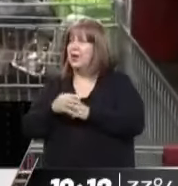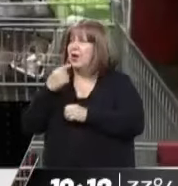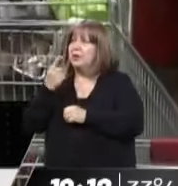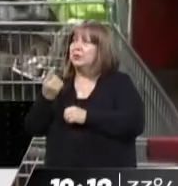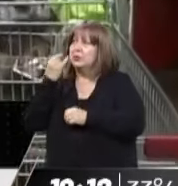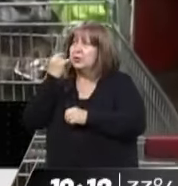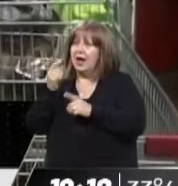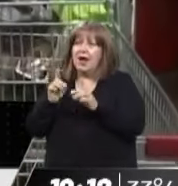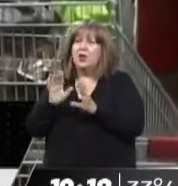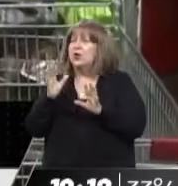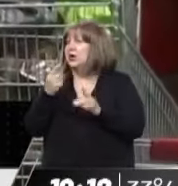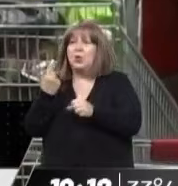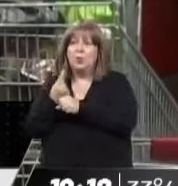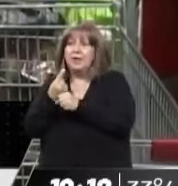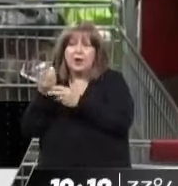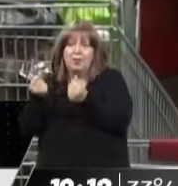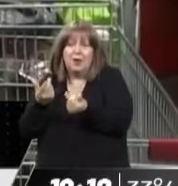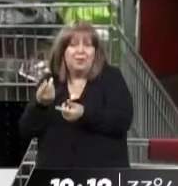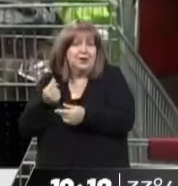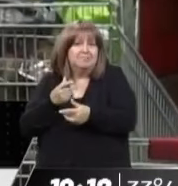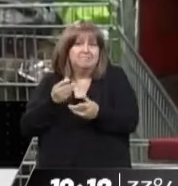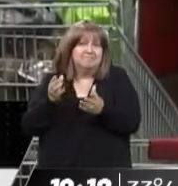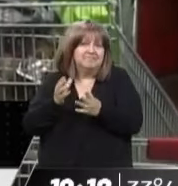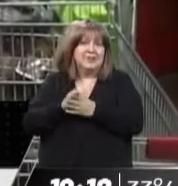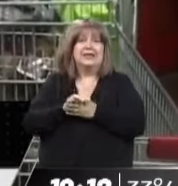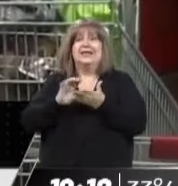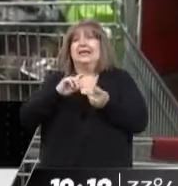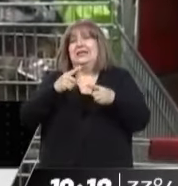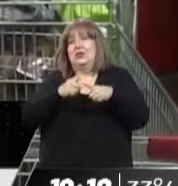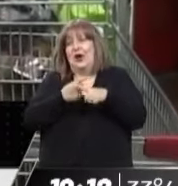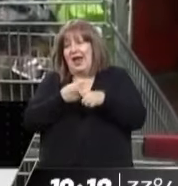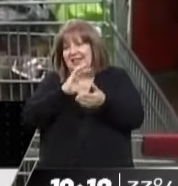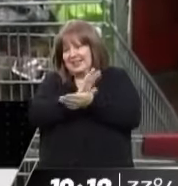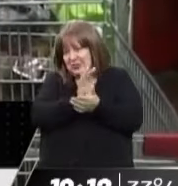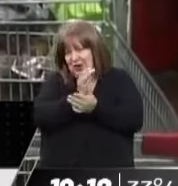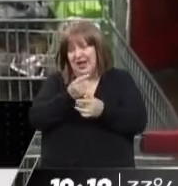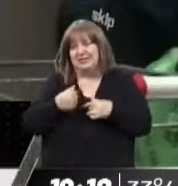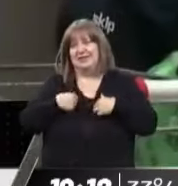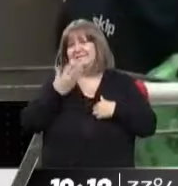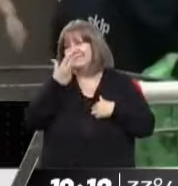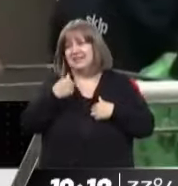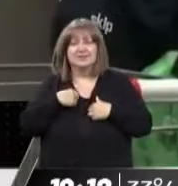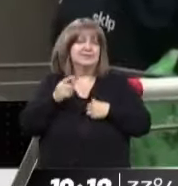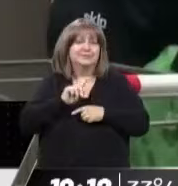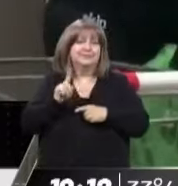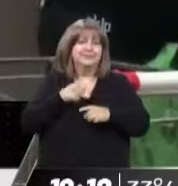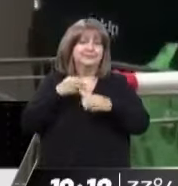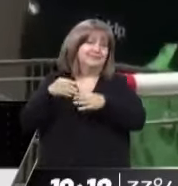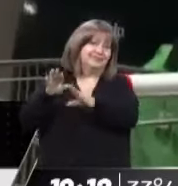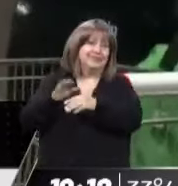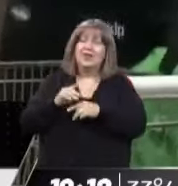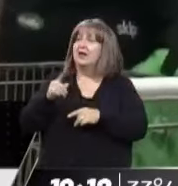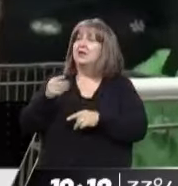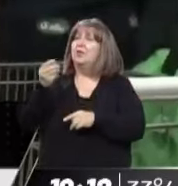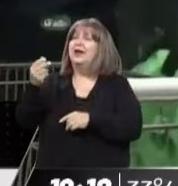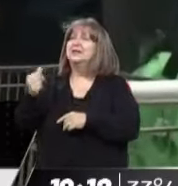puede comprar? Por ahí los chocolates, los gustos del mes. ¿Cómo encontró los precios?